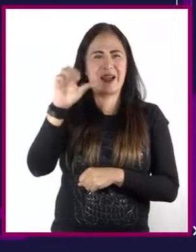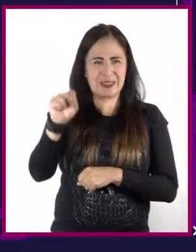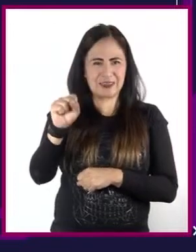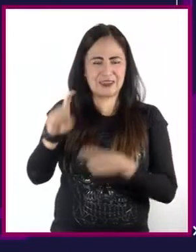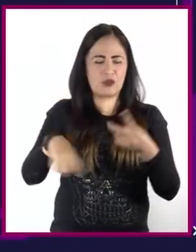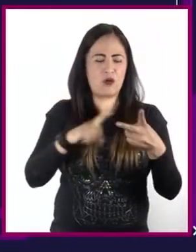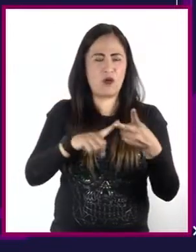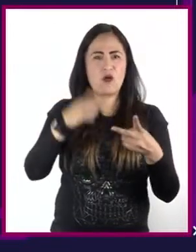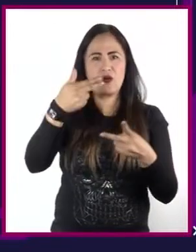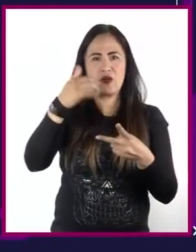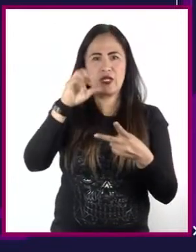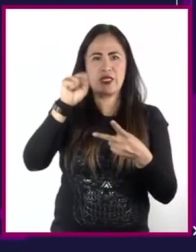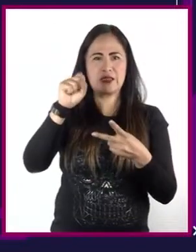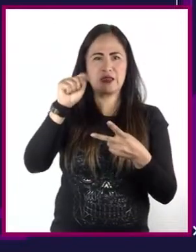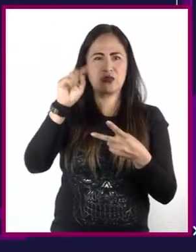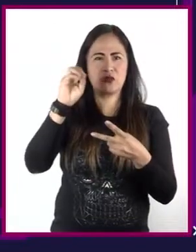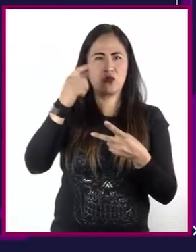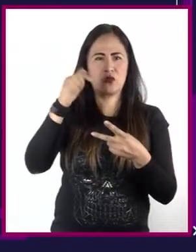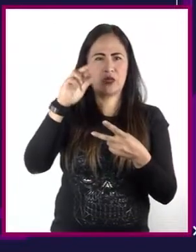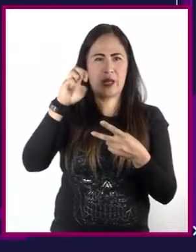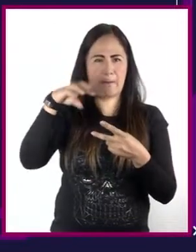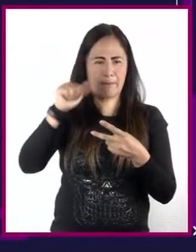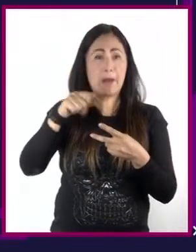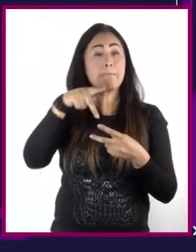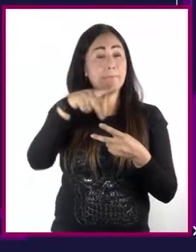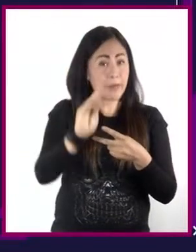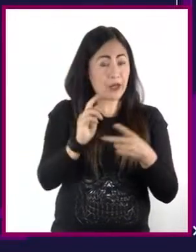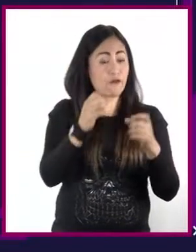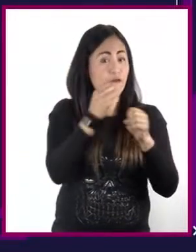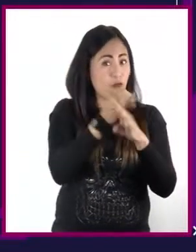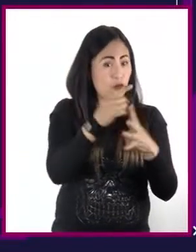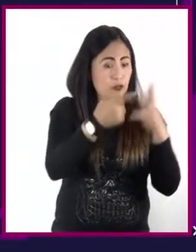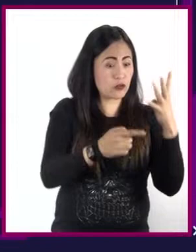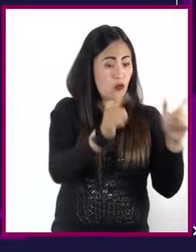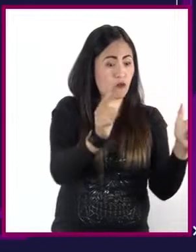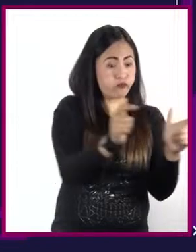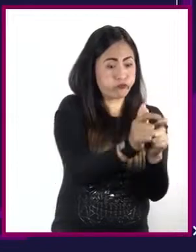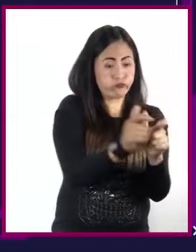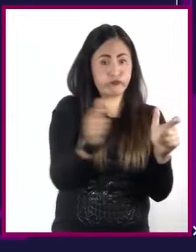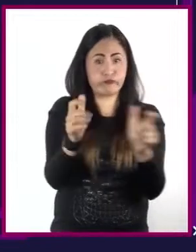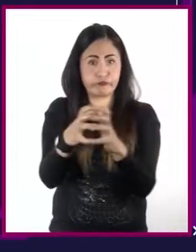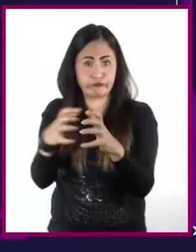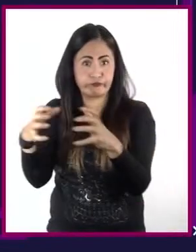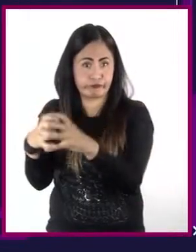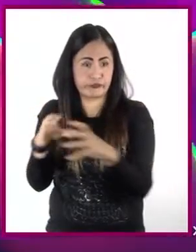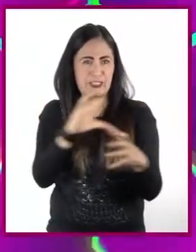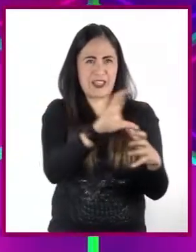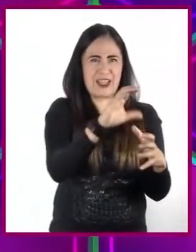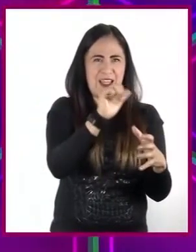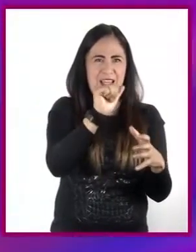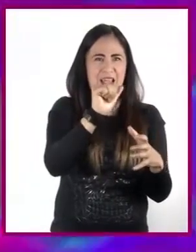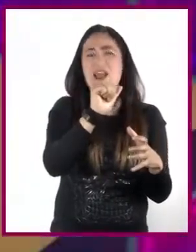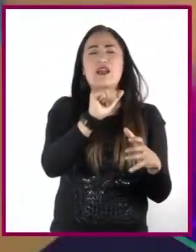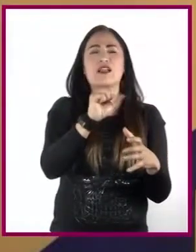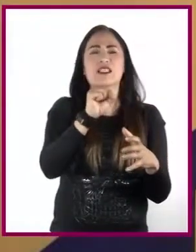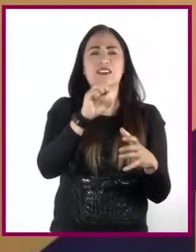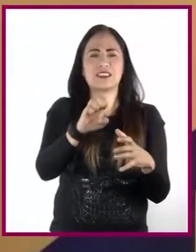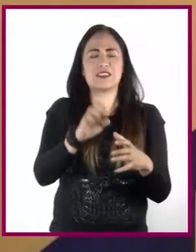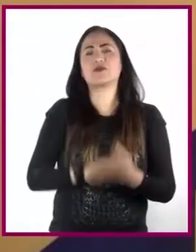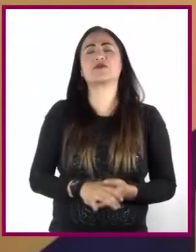Para esto último, necesitamos tener los datos agrupados por intervalos de clase. Y en las opciones no hay